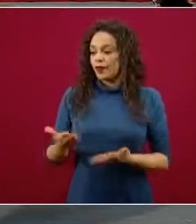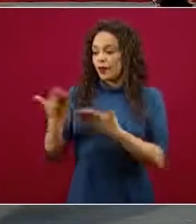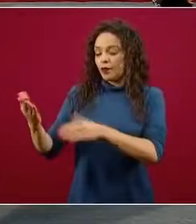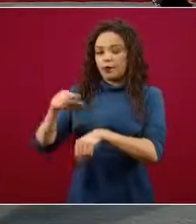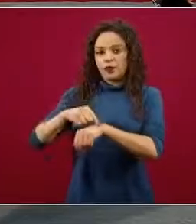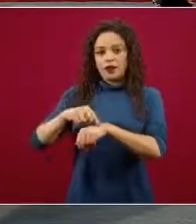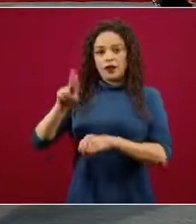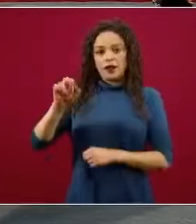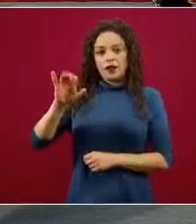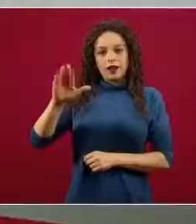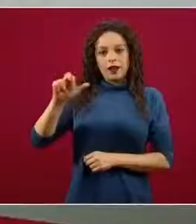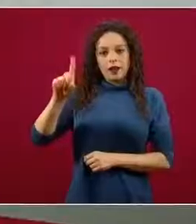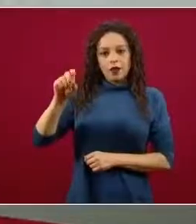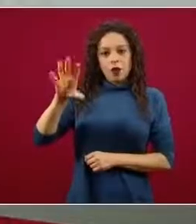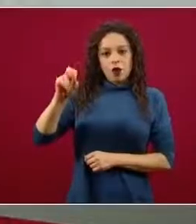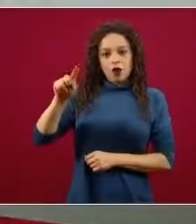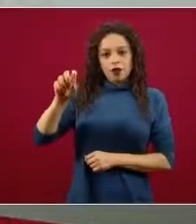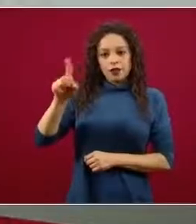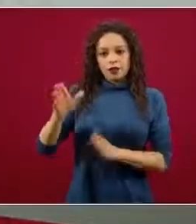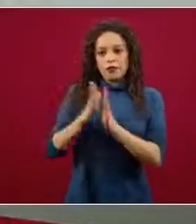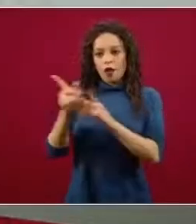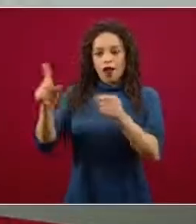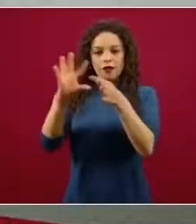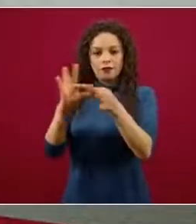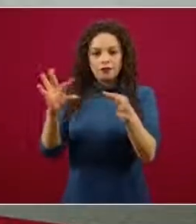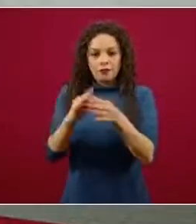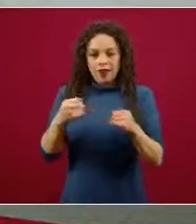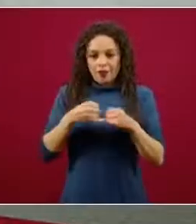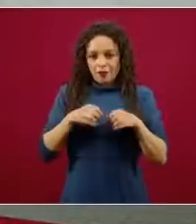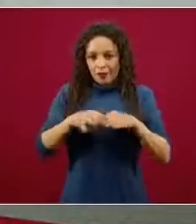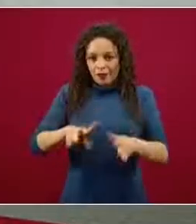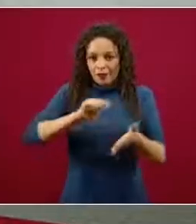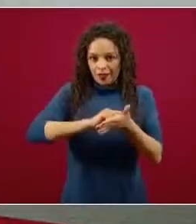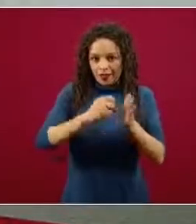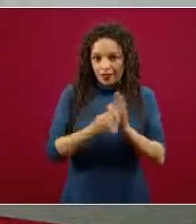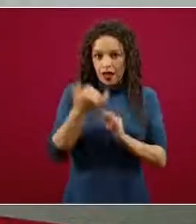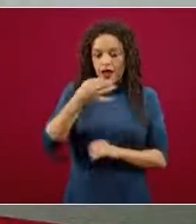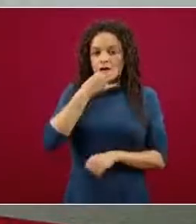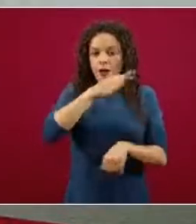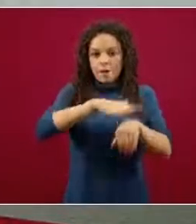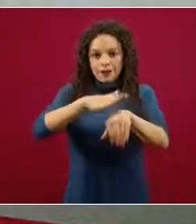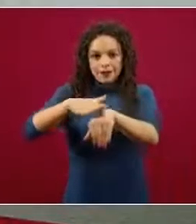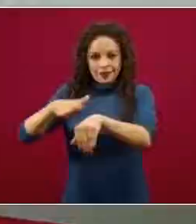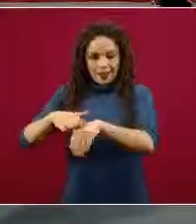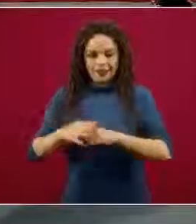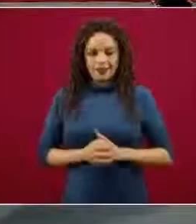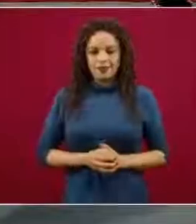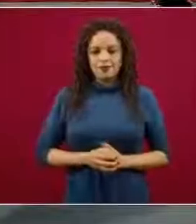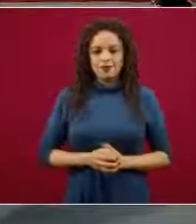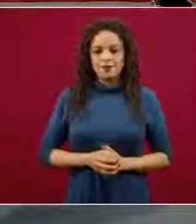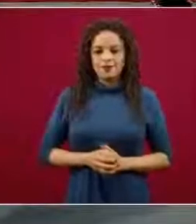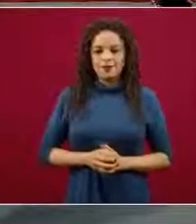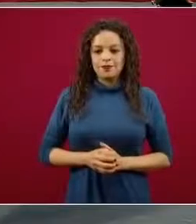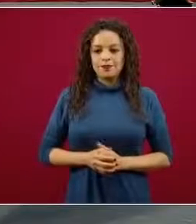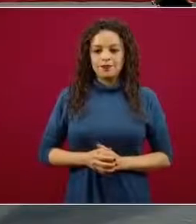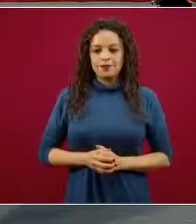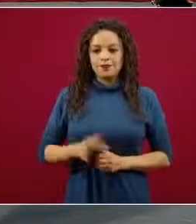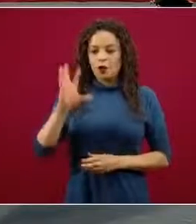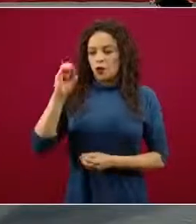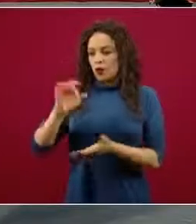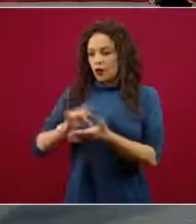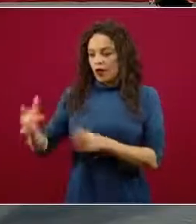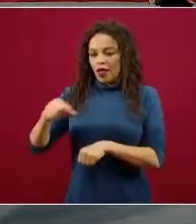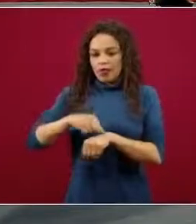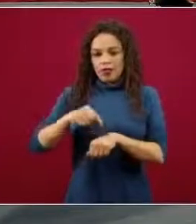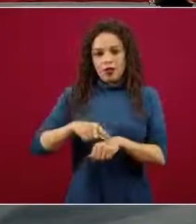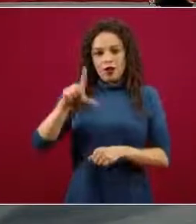Ricardo Cortés, si es tan amable, de presentarnos el informe técnico y los mensajes de promoción de la salud. Gracias. Muchas gracias, doctor López-Gatell, con todo